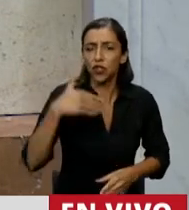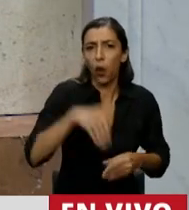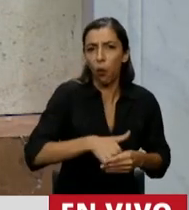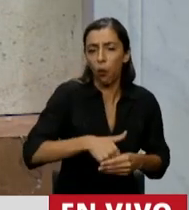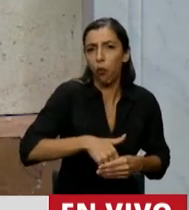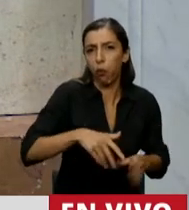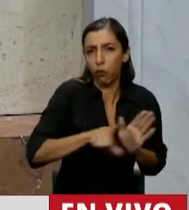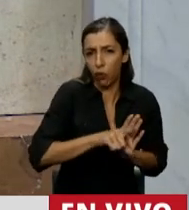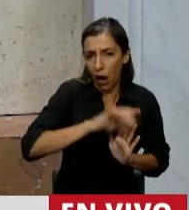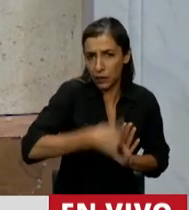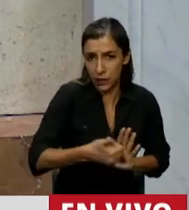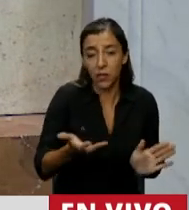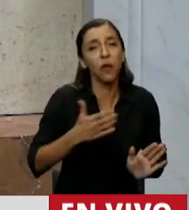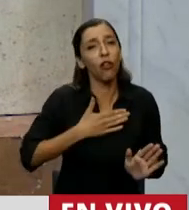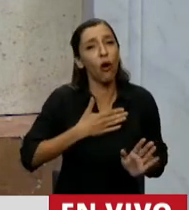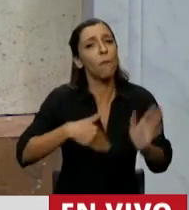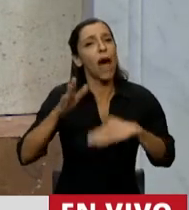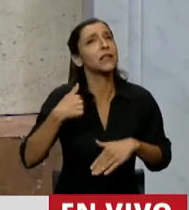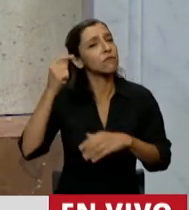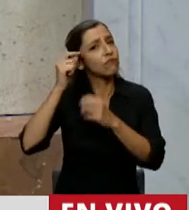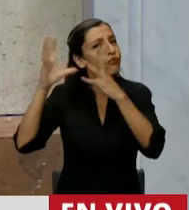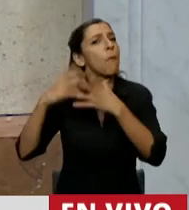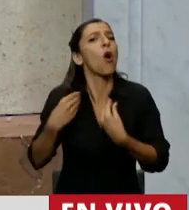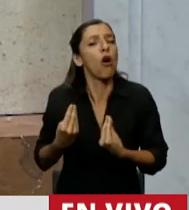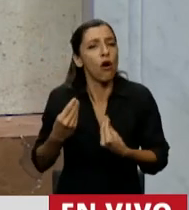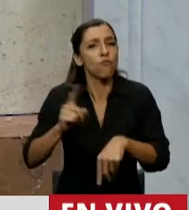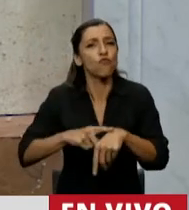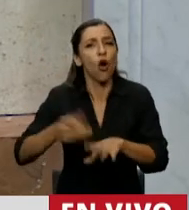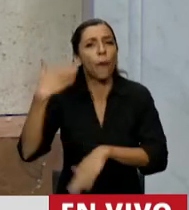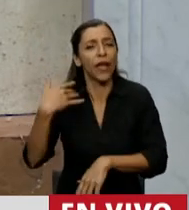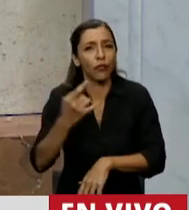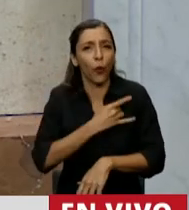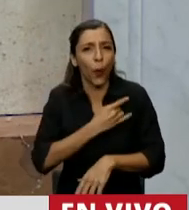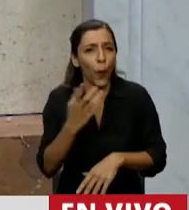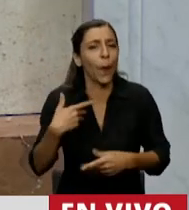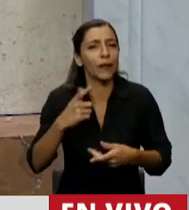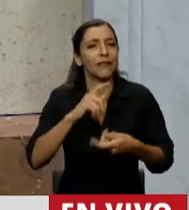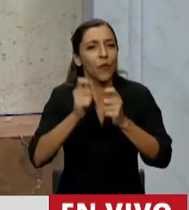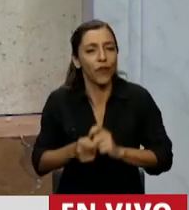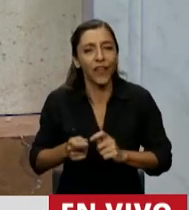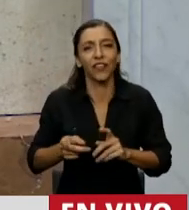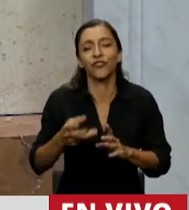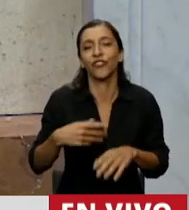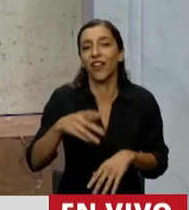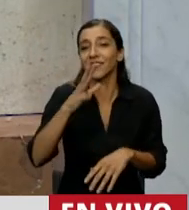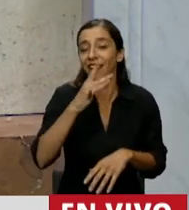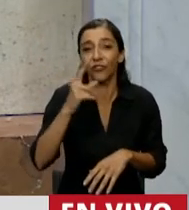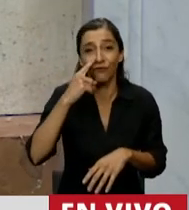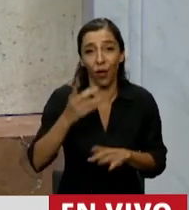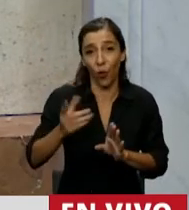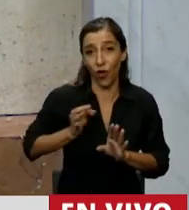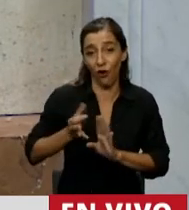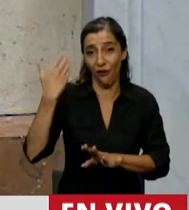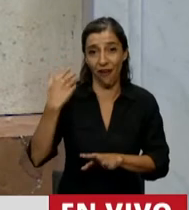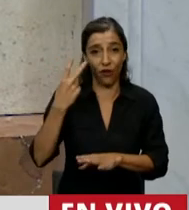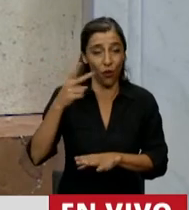del reformismo universitario, y hace 2 años y medio, cuando tratábamos esta ley, el 14 de junio, estábamos a un día de cumplir